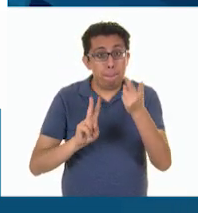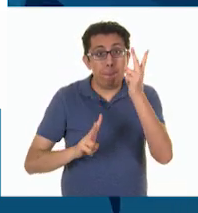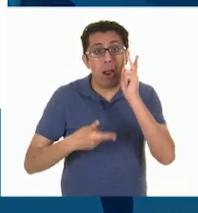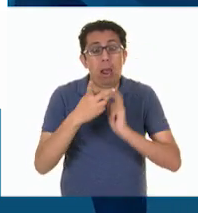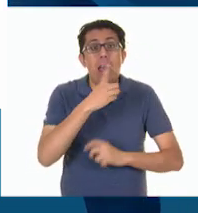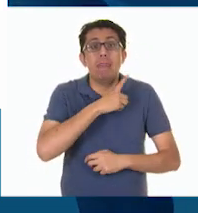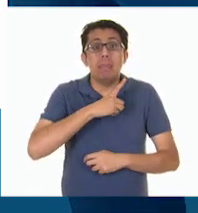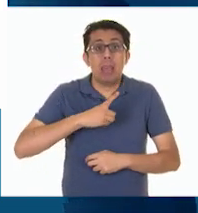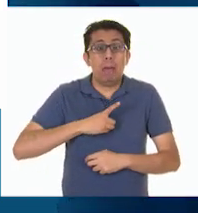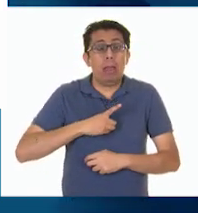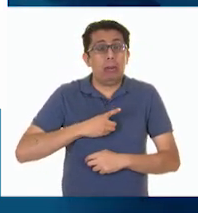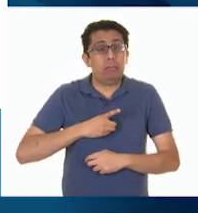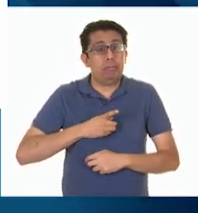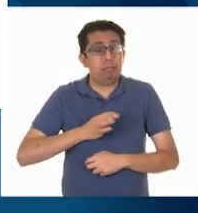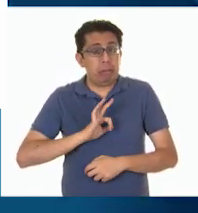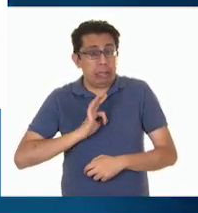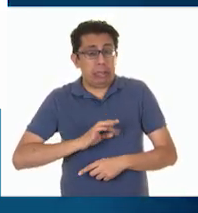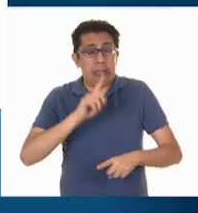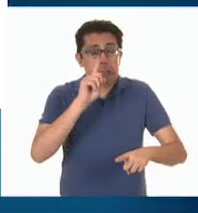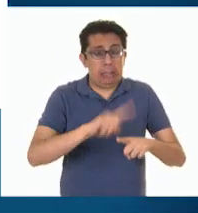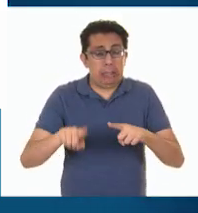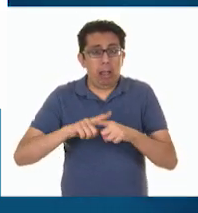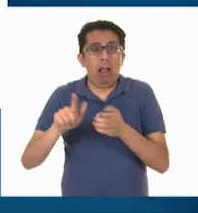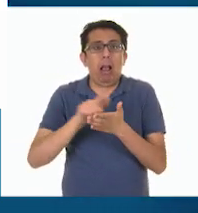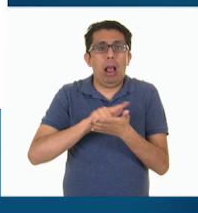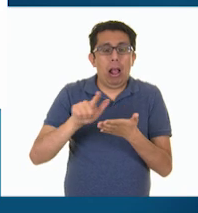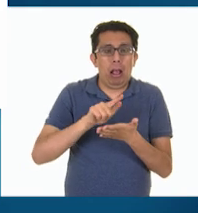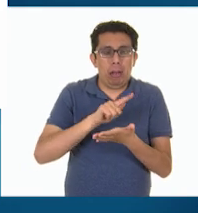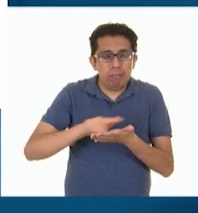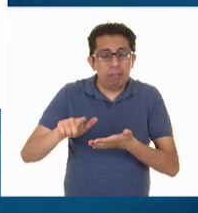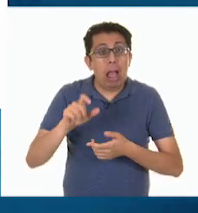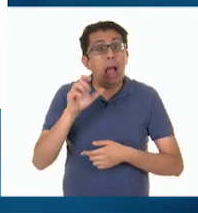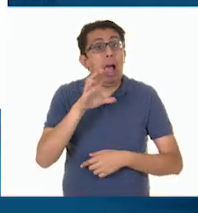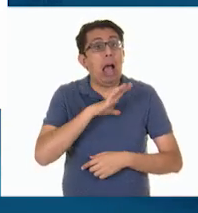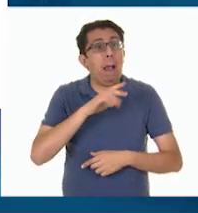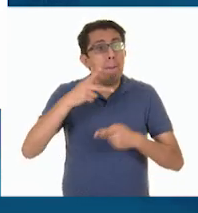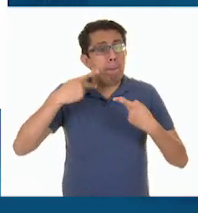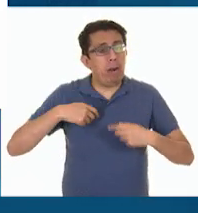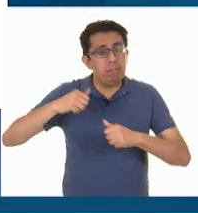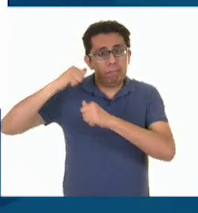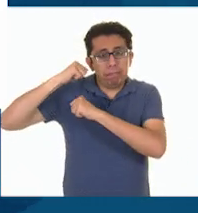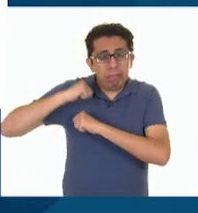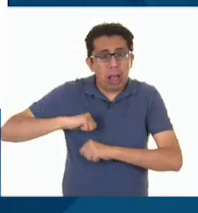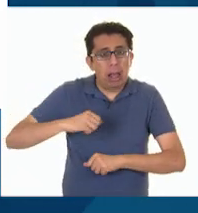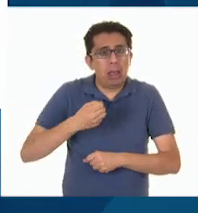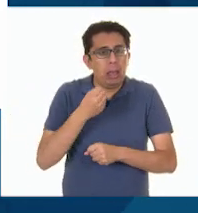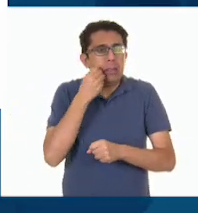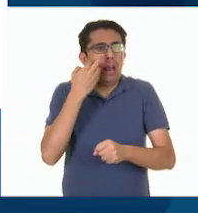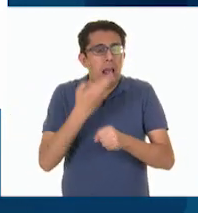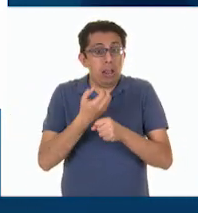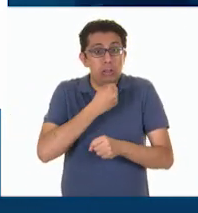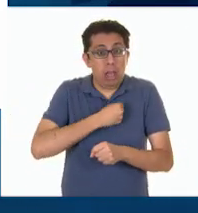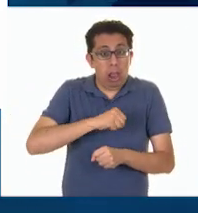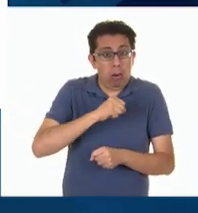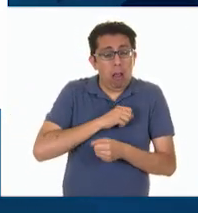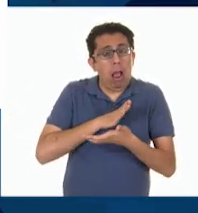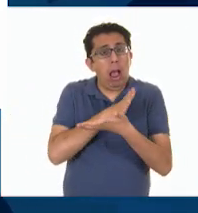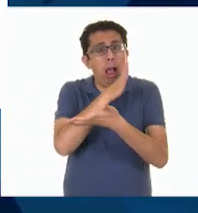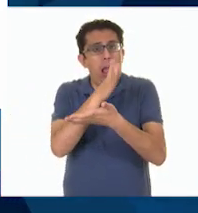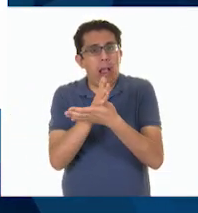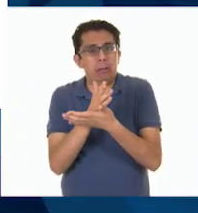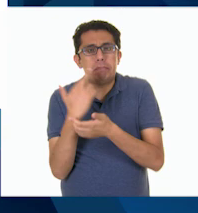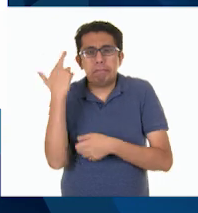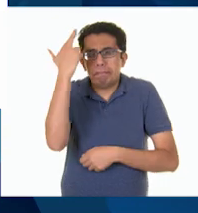Dicha acción será objeto de verificación por parte de un funcionario de la Secretaría de Salud, que se presentará en el domicilio